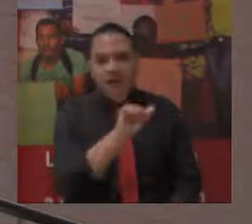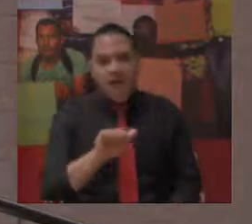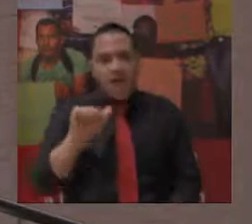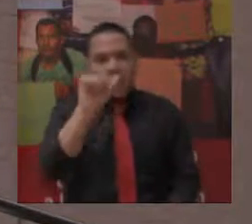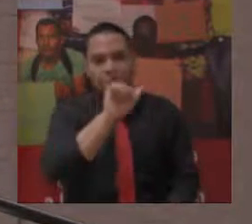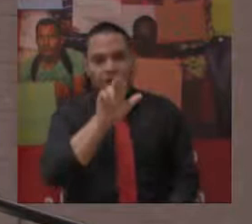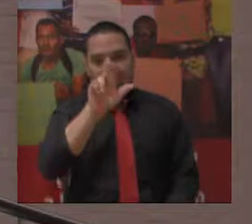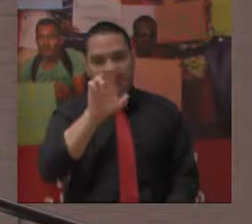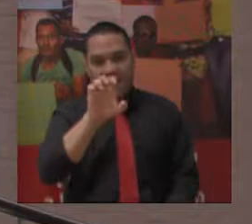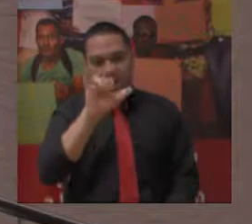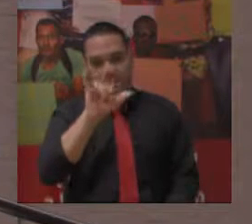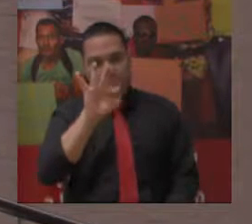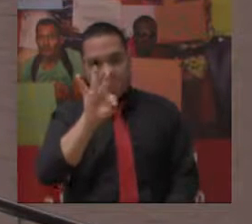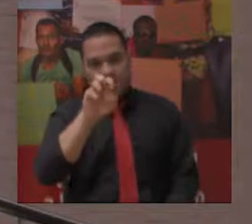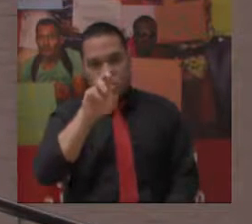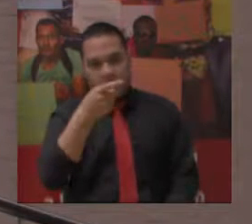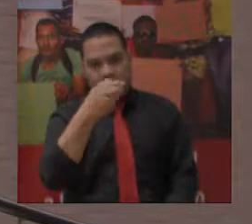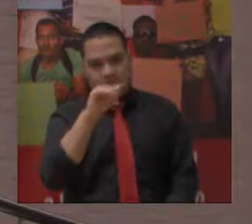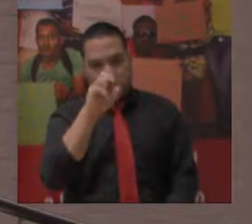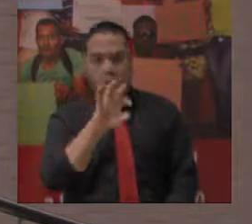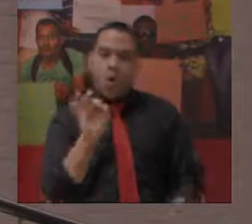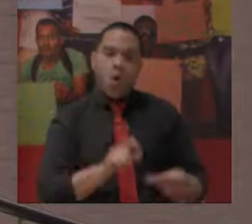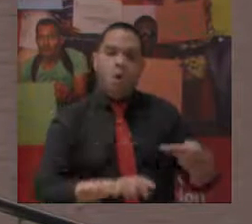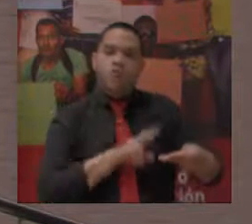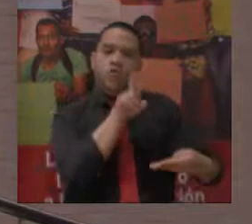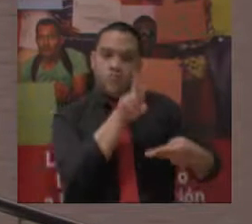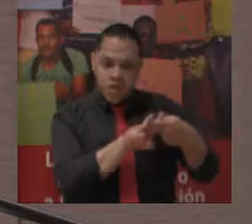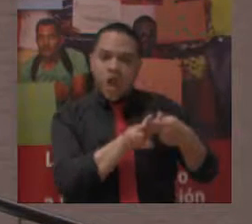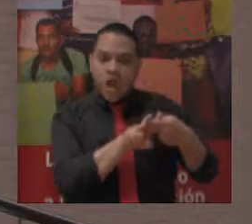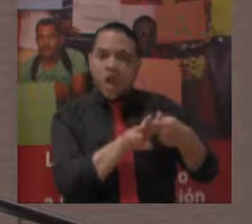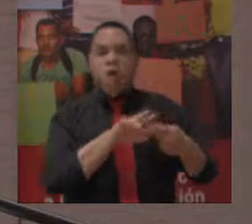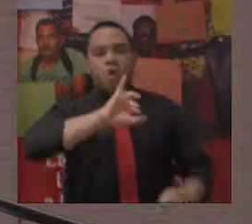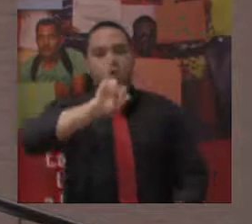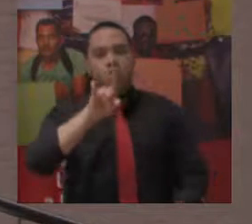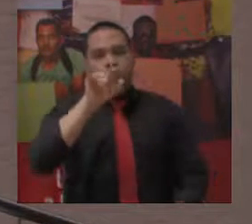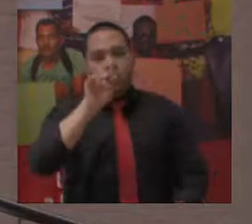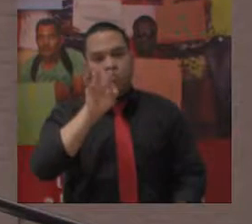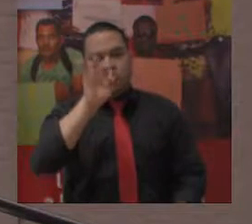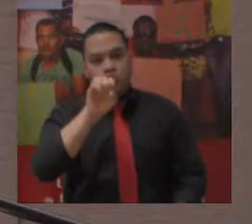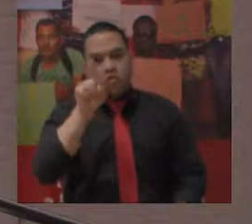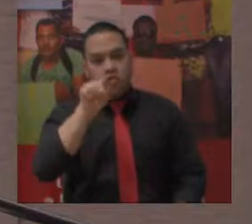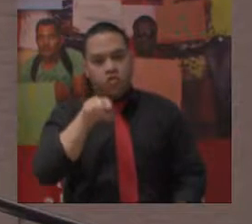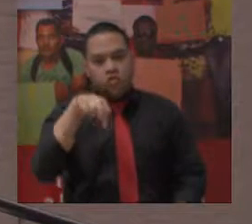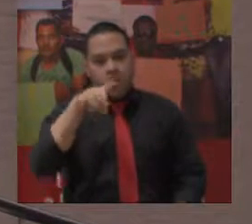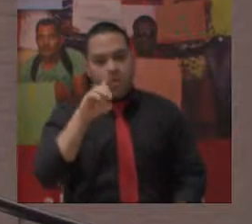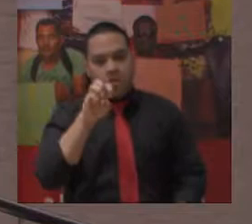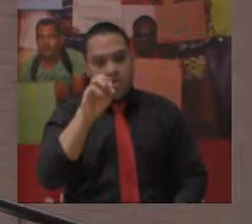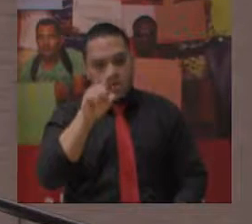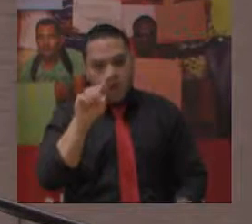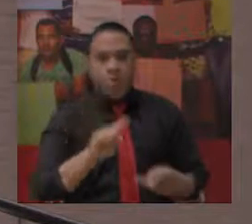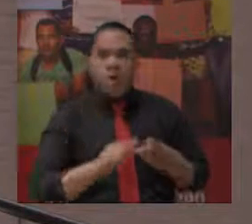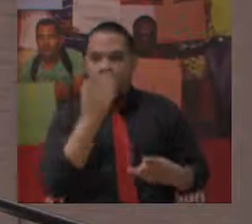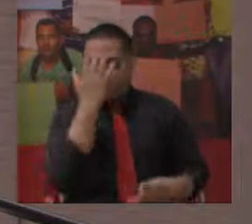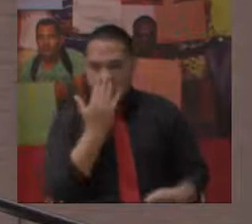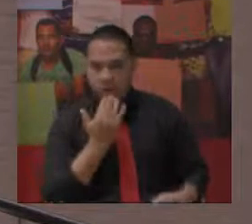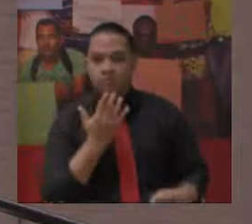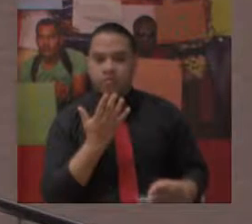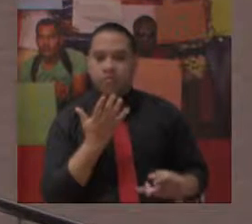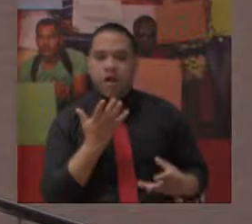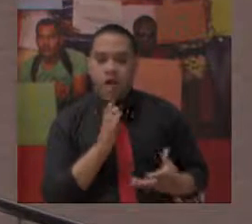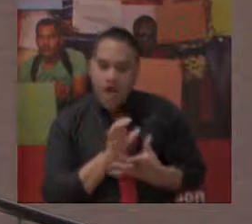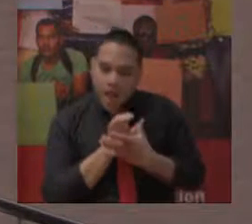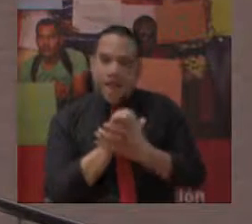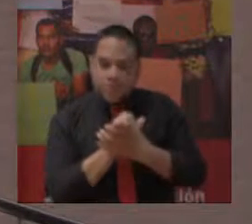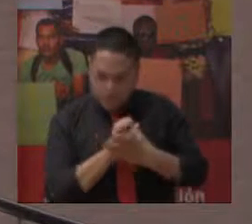@reintegración o con el hashtag #JuntosPodemos y en Facebook, Amigos de la Reintegración. También allí la ciudadanía va a plantear